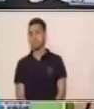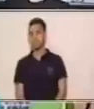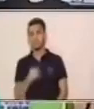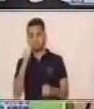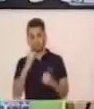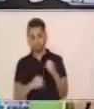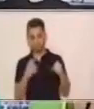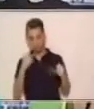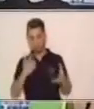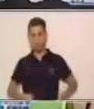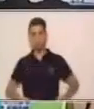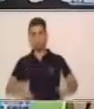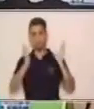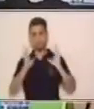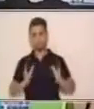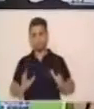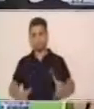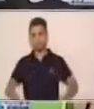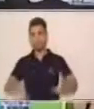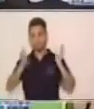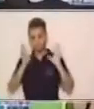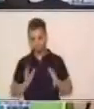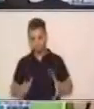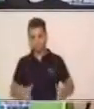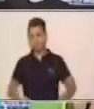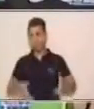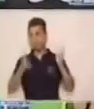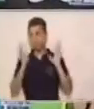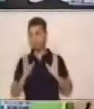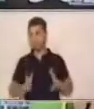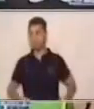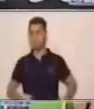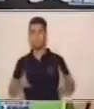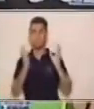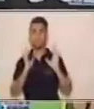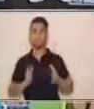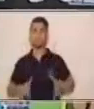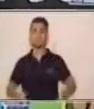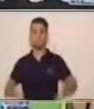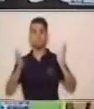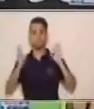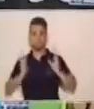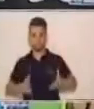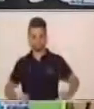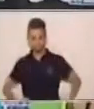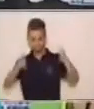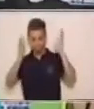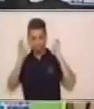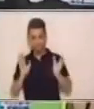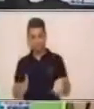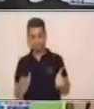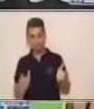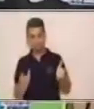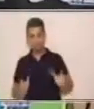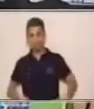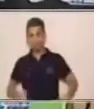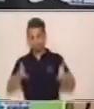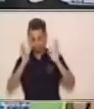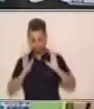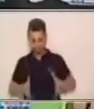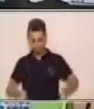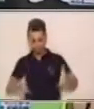¿Listos? 1, 2, 3. La tómbola va, la tómbola va, la tómbola se detiene.